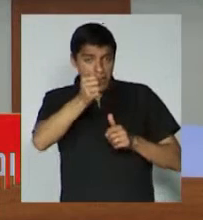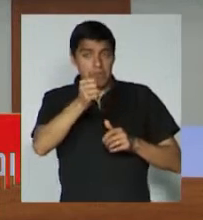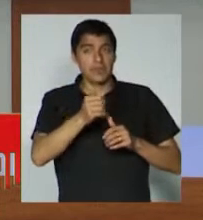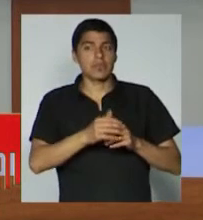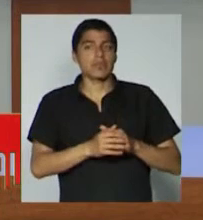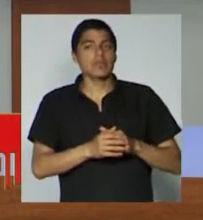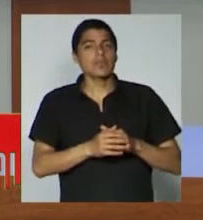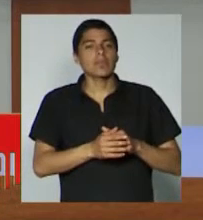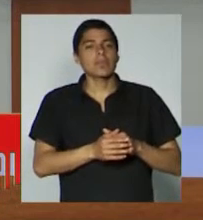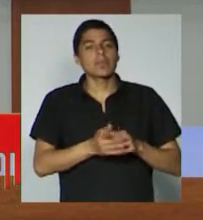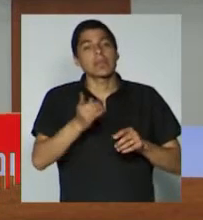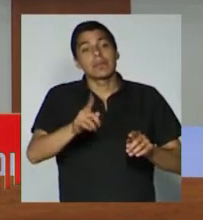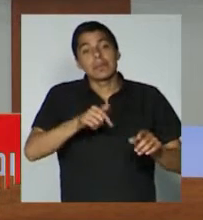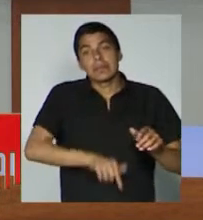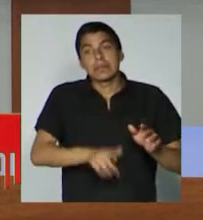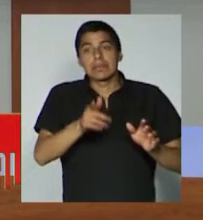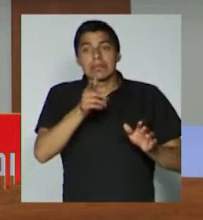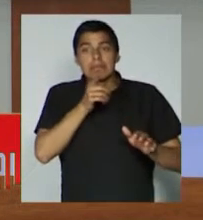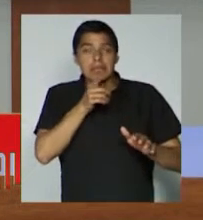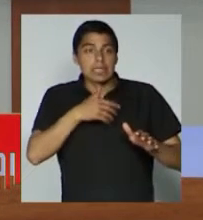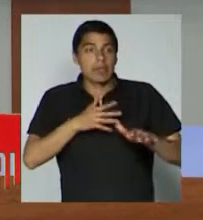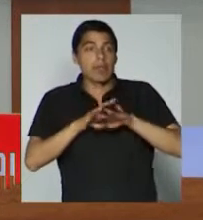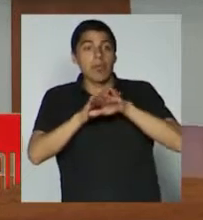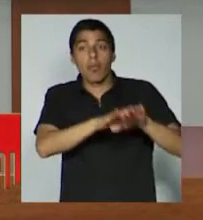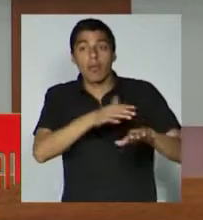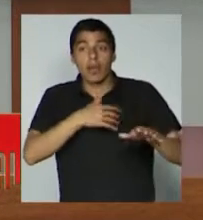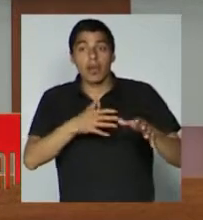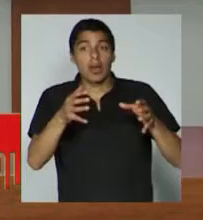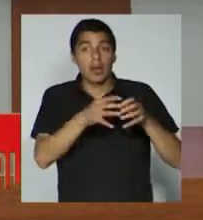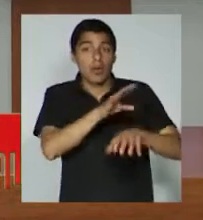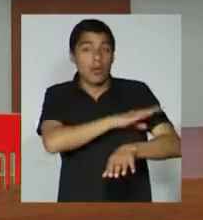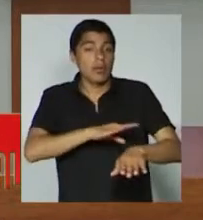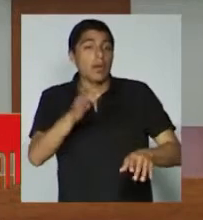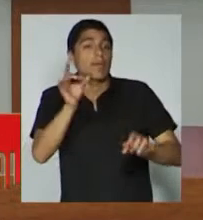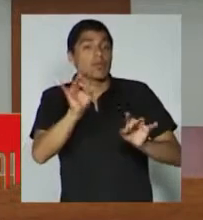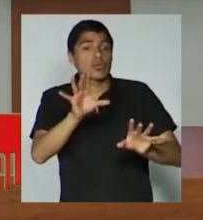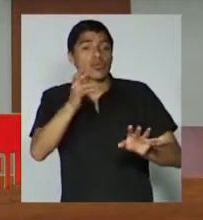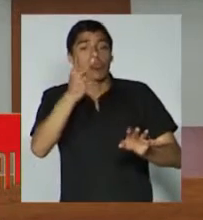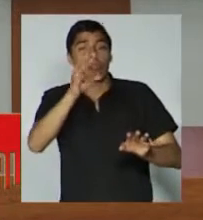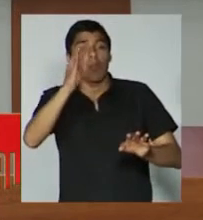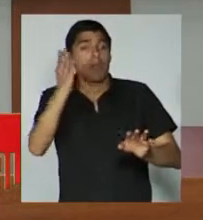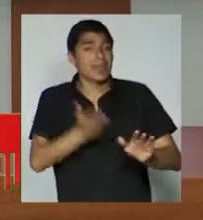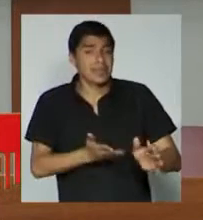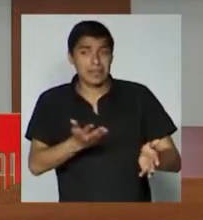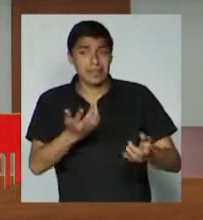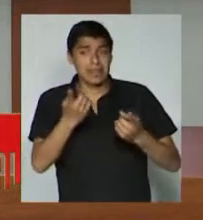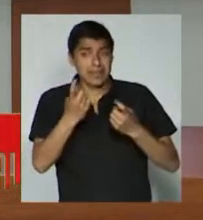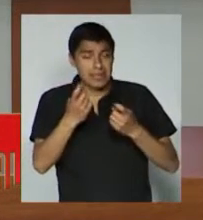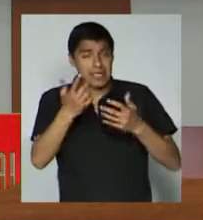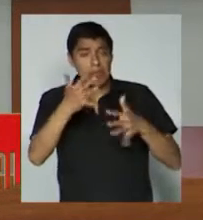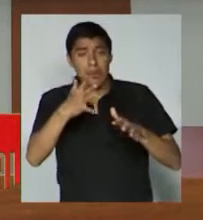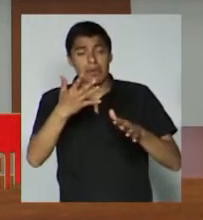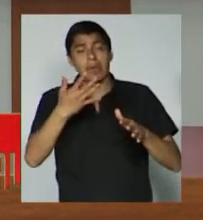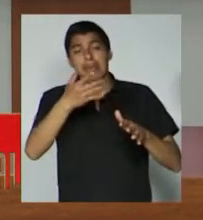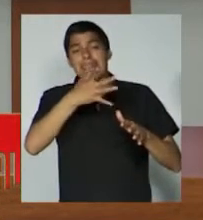No, tendría a votar al candidato socialista, pero es un 2%. Necesita juntar casi 15, 14 puntos